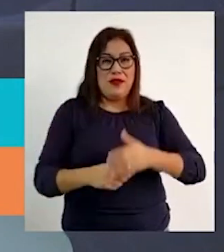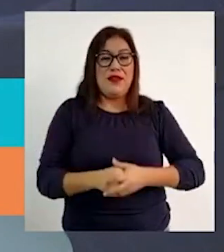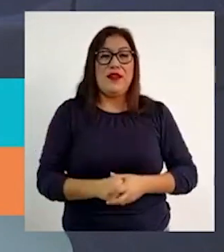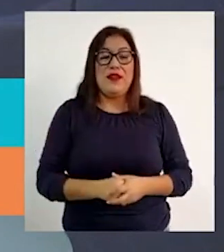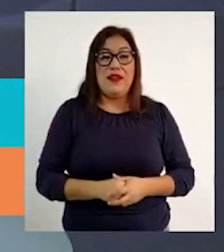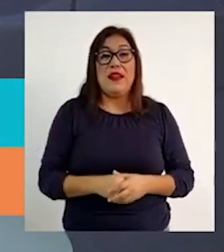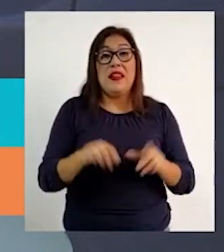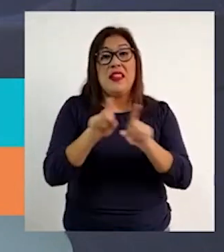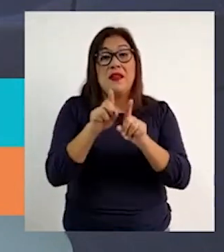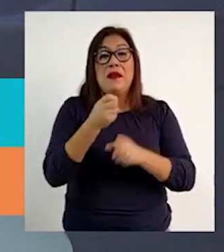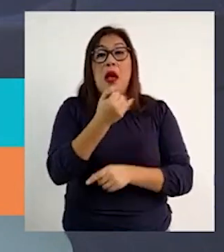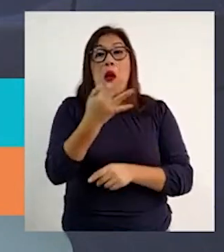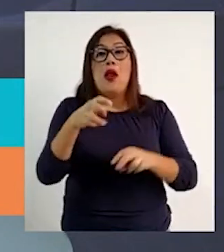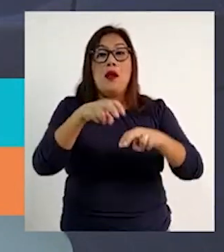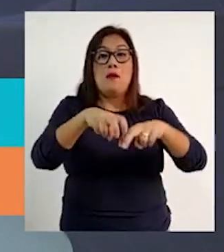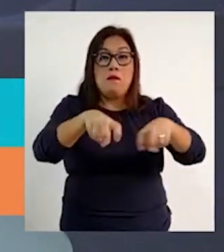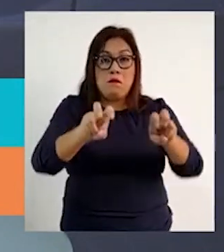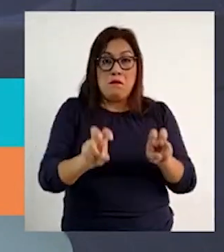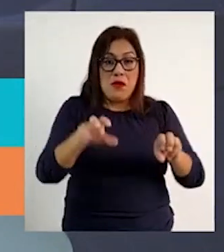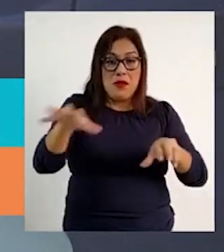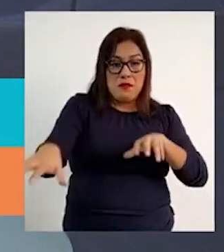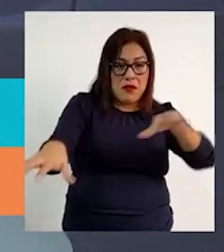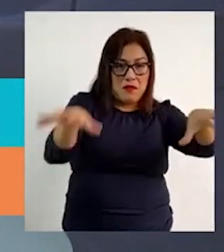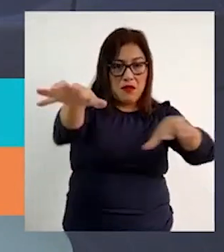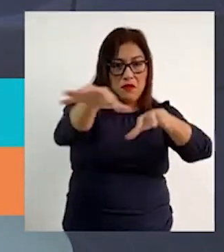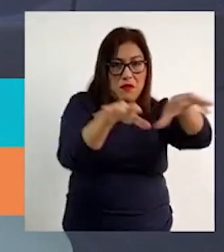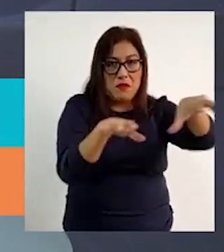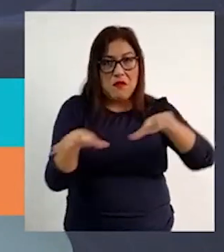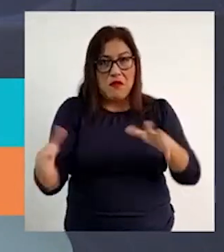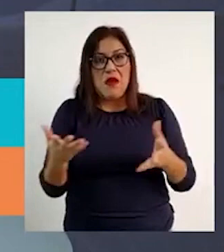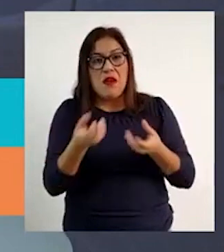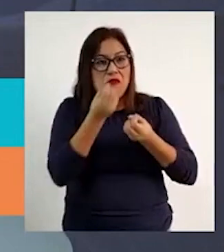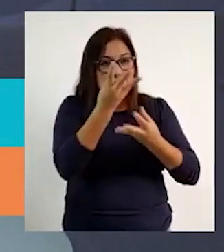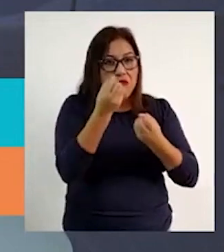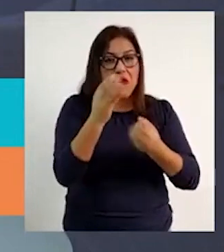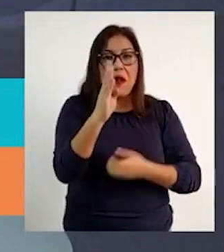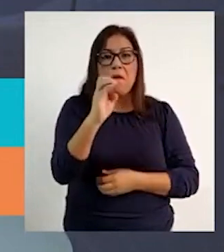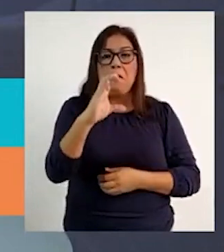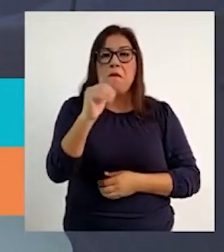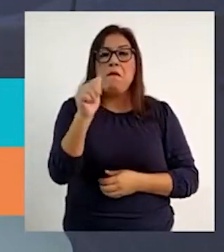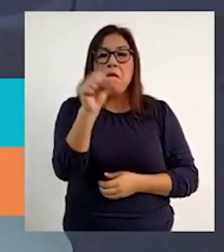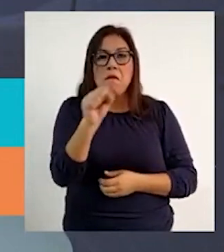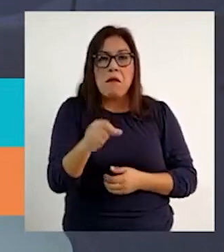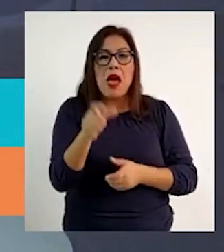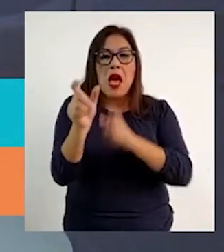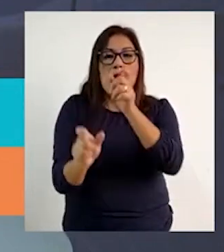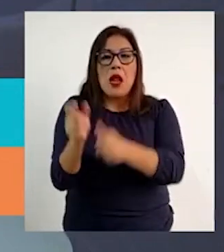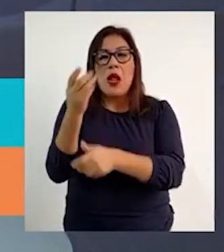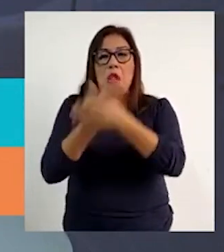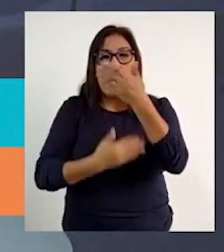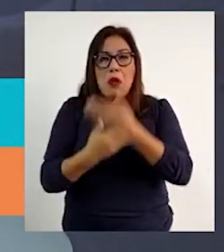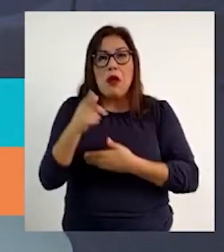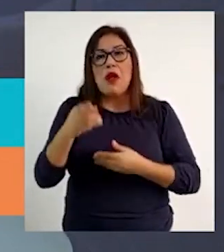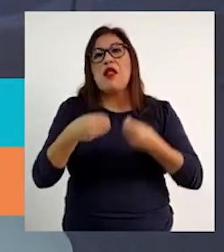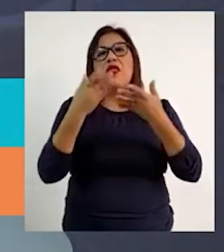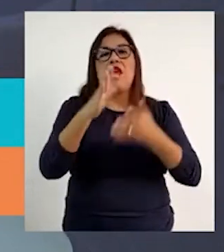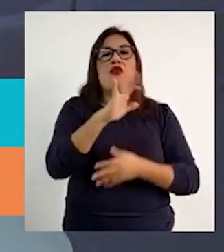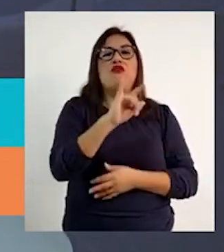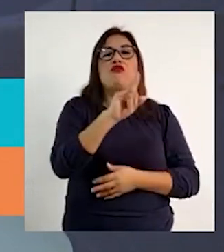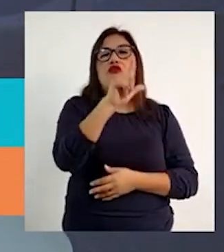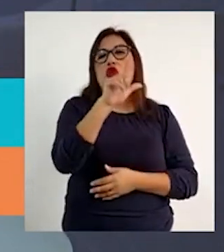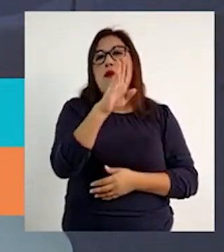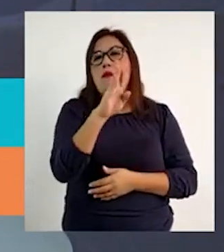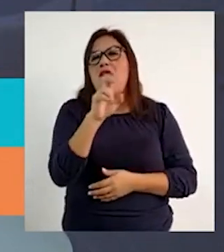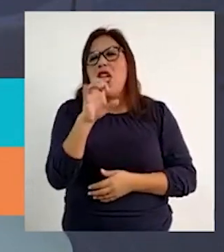a haber unas mesas donde se van a dar información sobre unas becas para personas con discapacidad que ofrece la Fulbright, además del